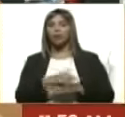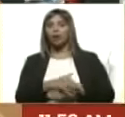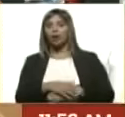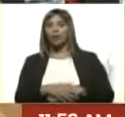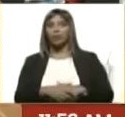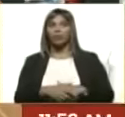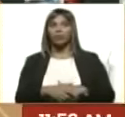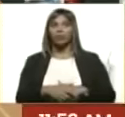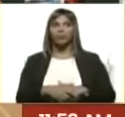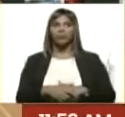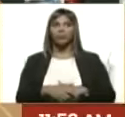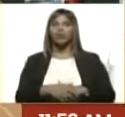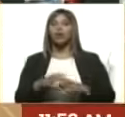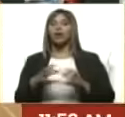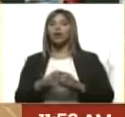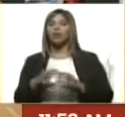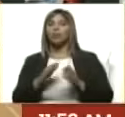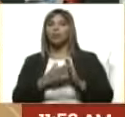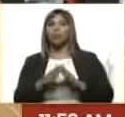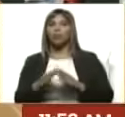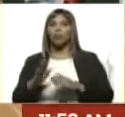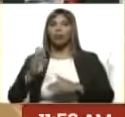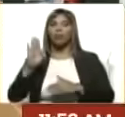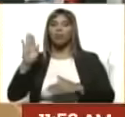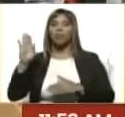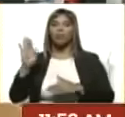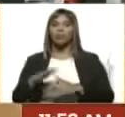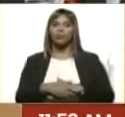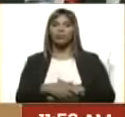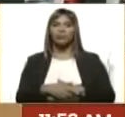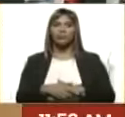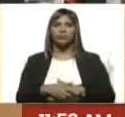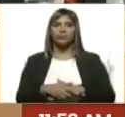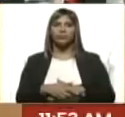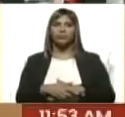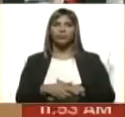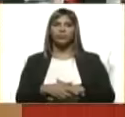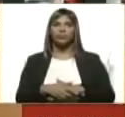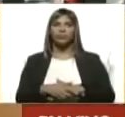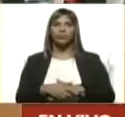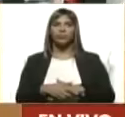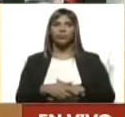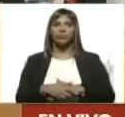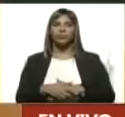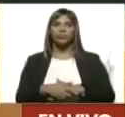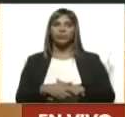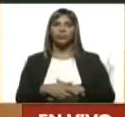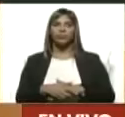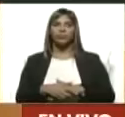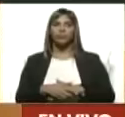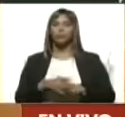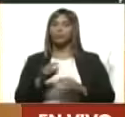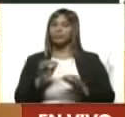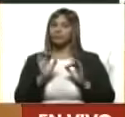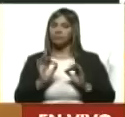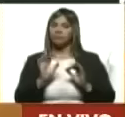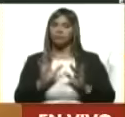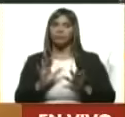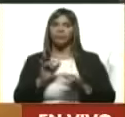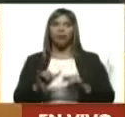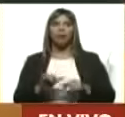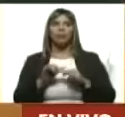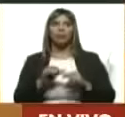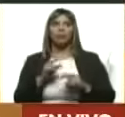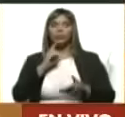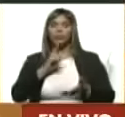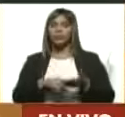de calle, equipos de comunidades, levanten la mano, por favor. Esta, mire, así mismo es. Esa es la